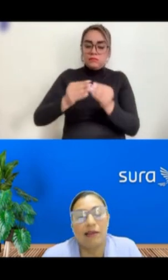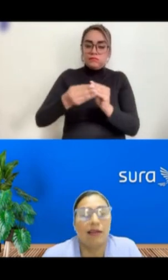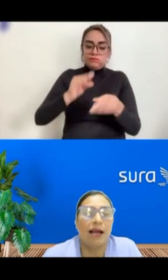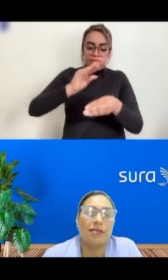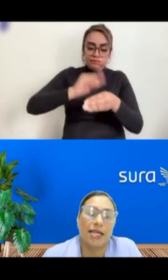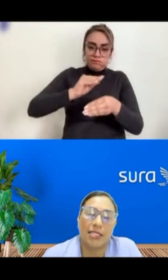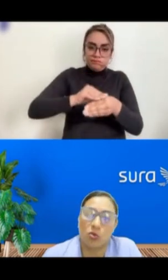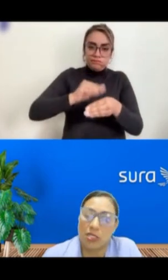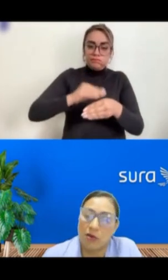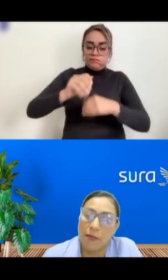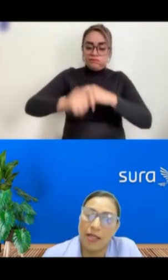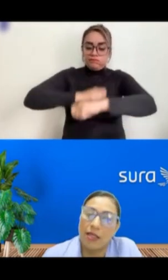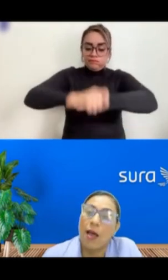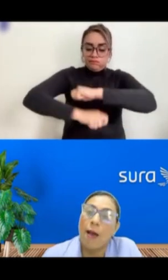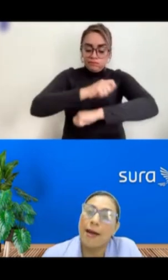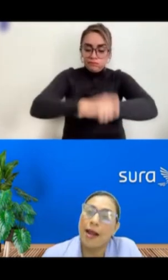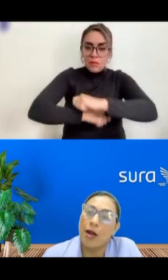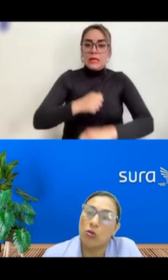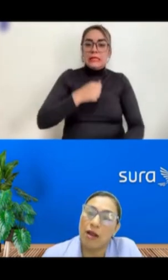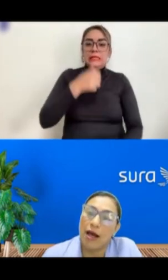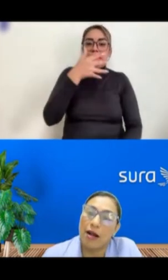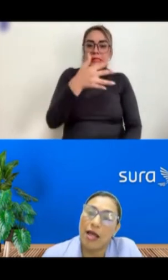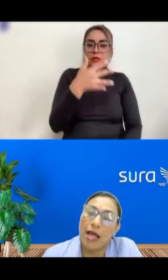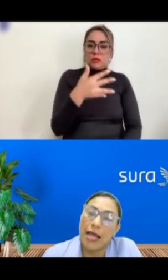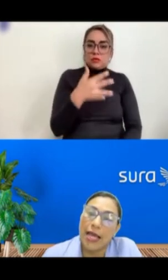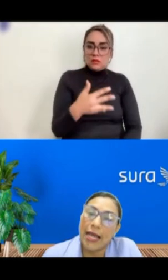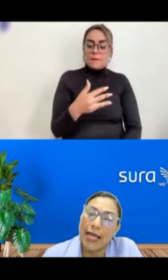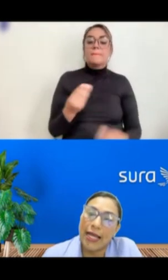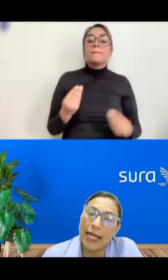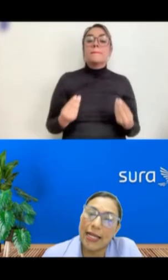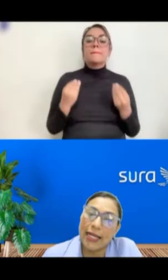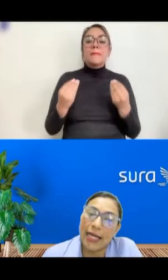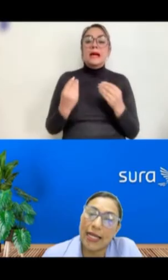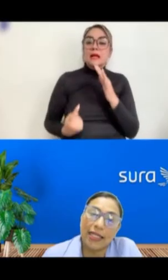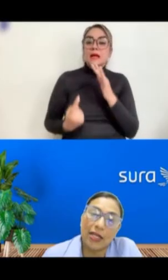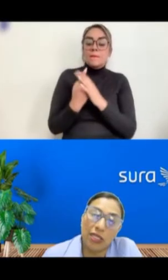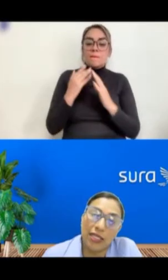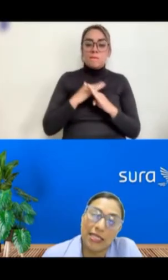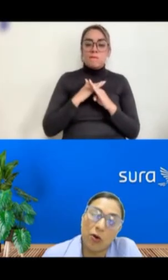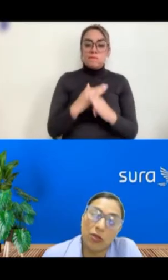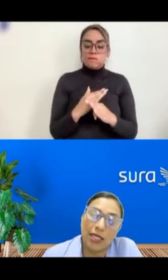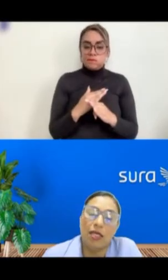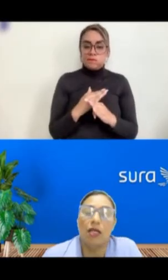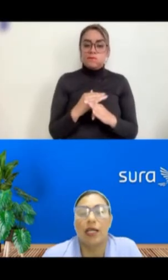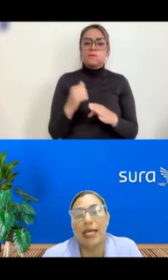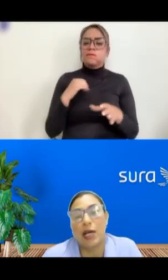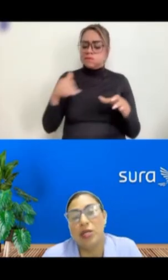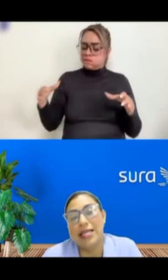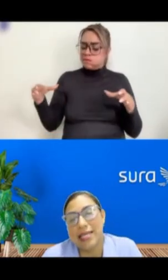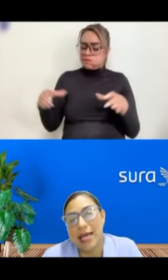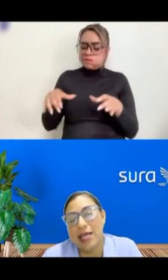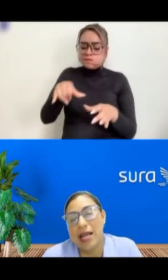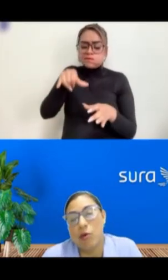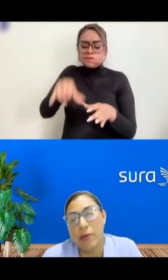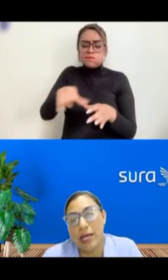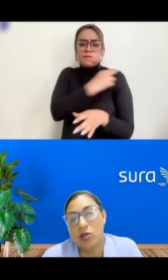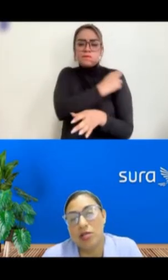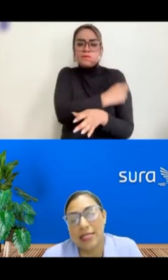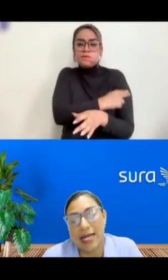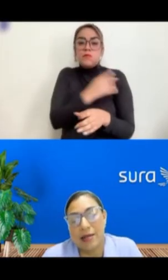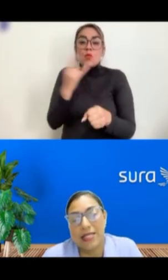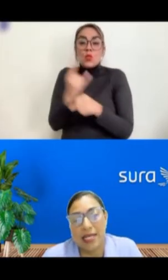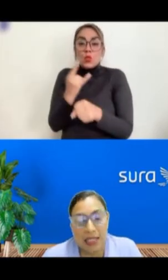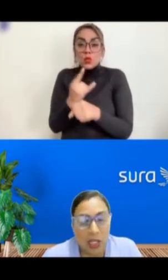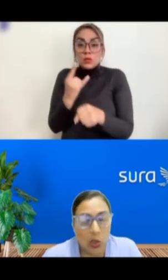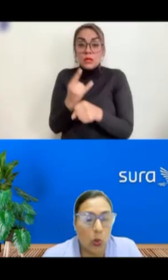vendas elásticas y así sucesivamente, para controlar qué contiene ese botiquín, qué utilicé y que al